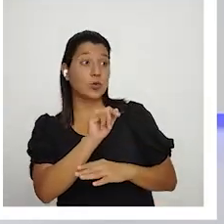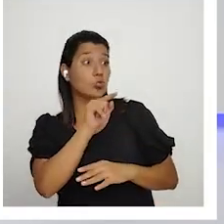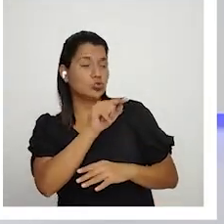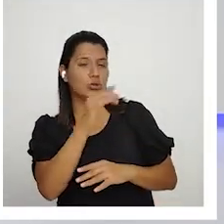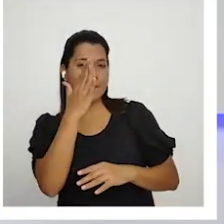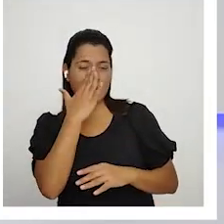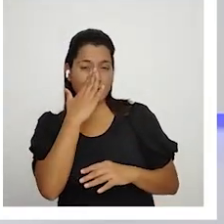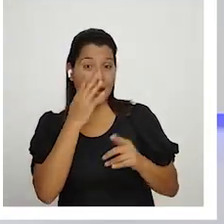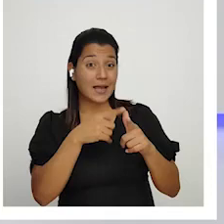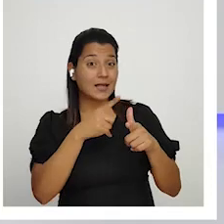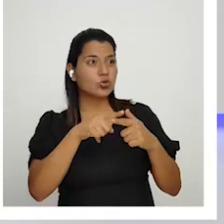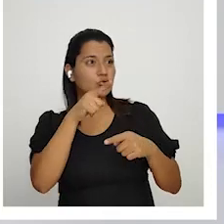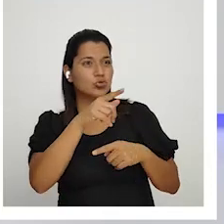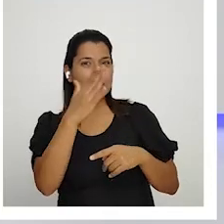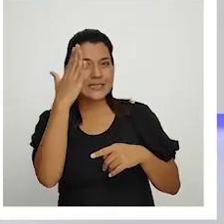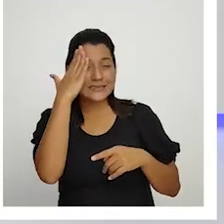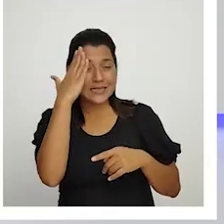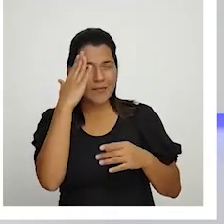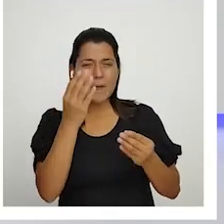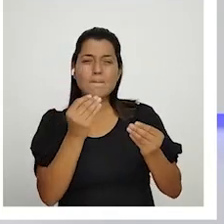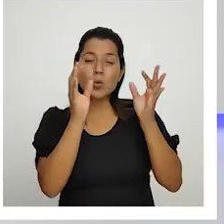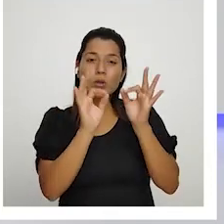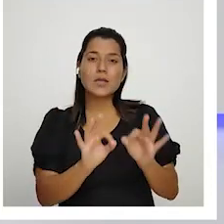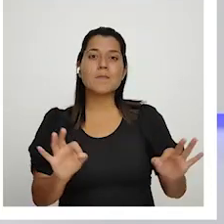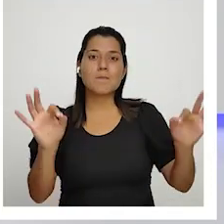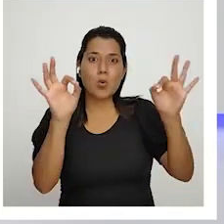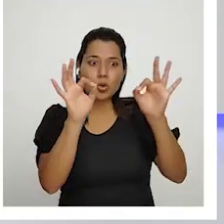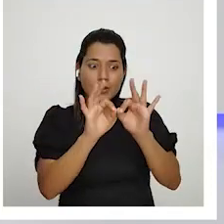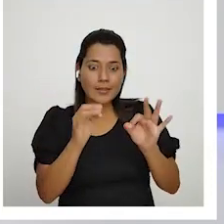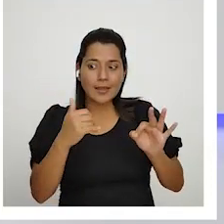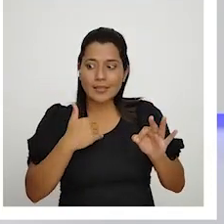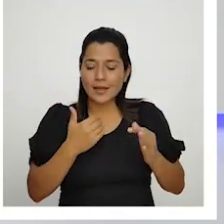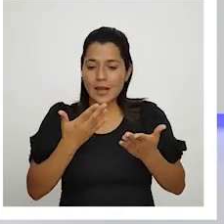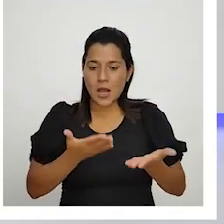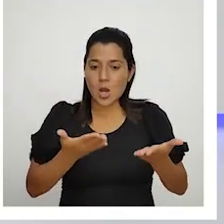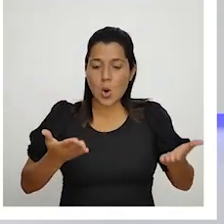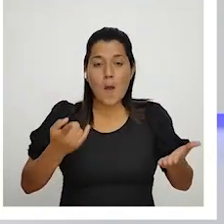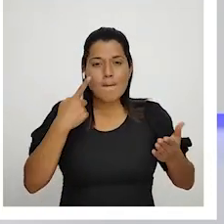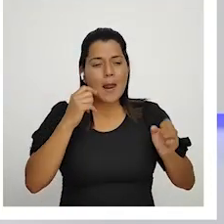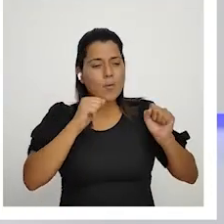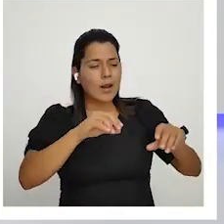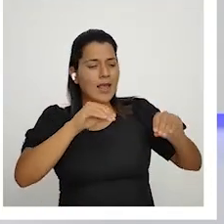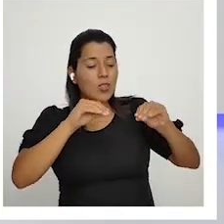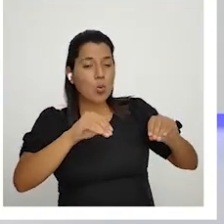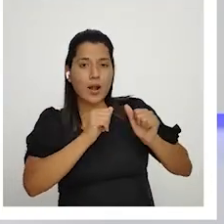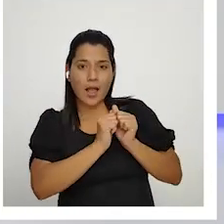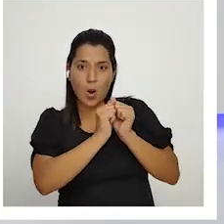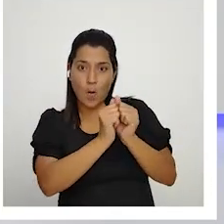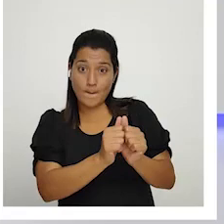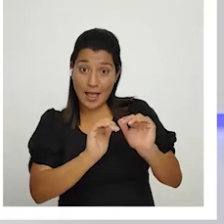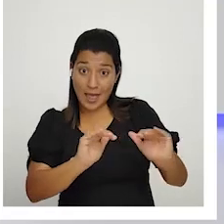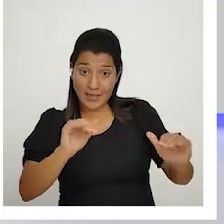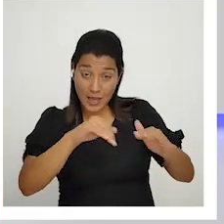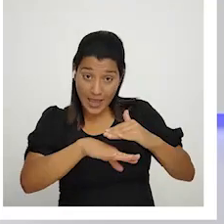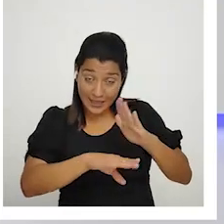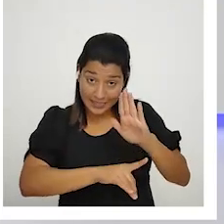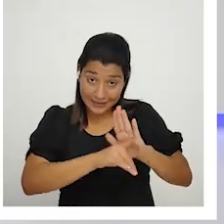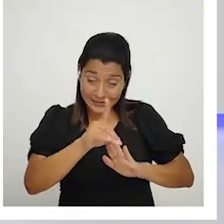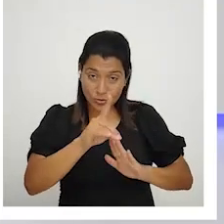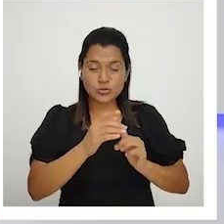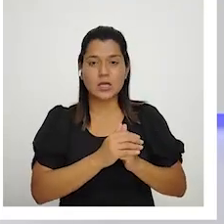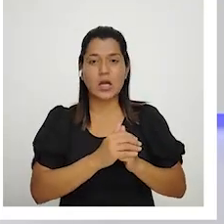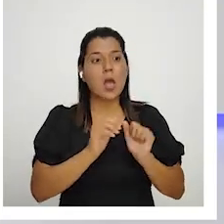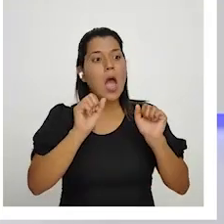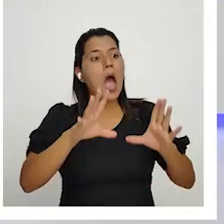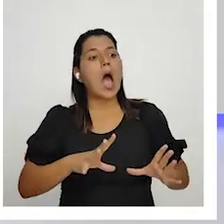importante que es tener recursos para poder criar y acompañar a los niños, ¿verdad? El ejercer la parentalidad, ¿verdad? Que es esta función de